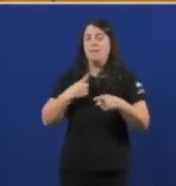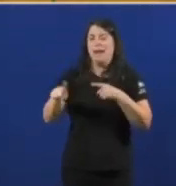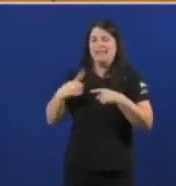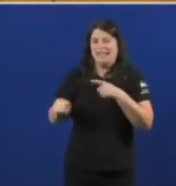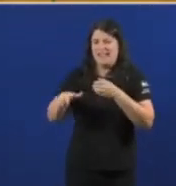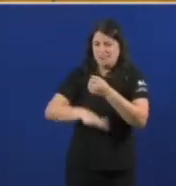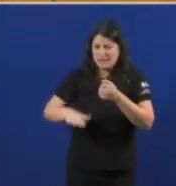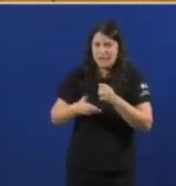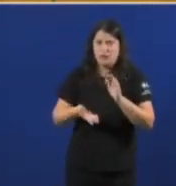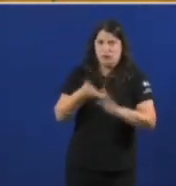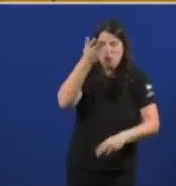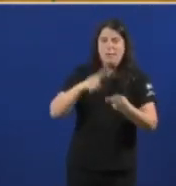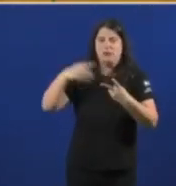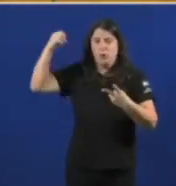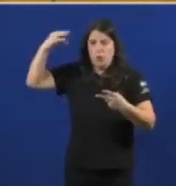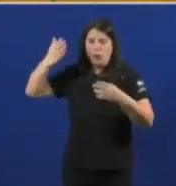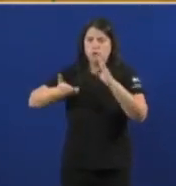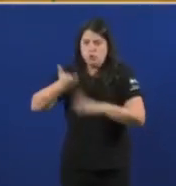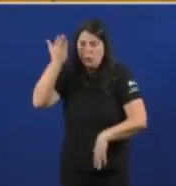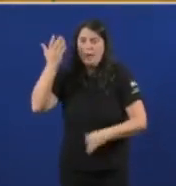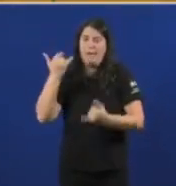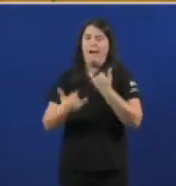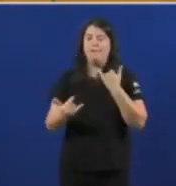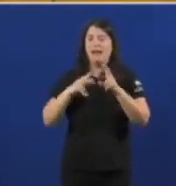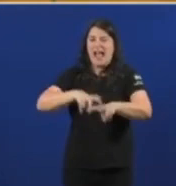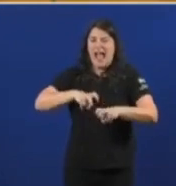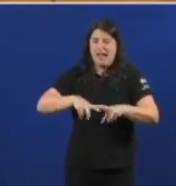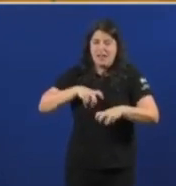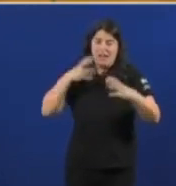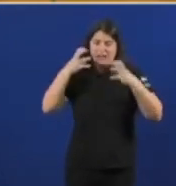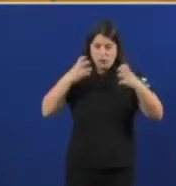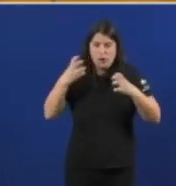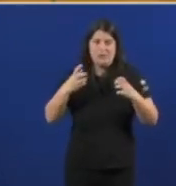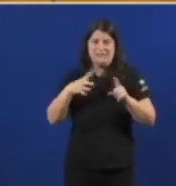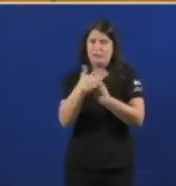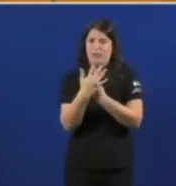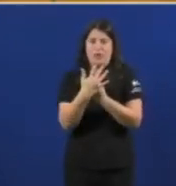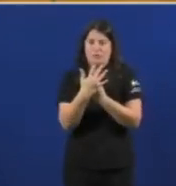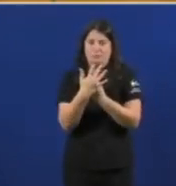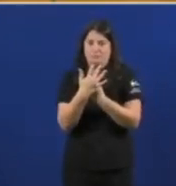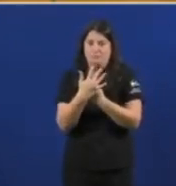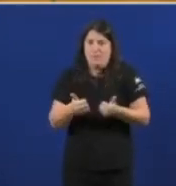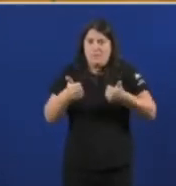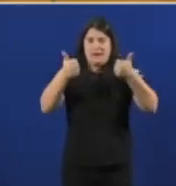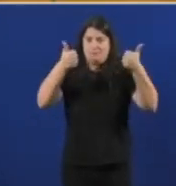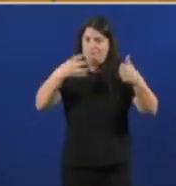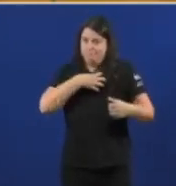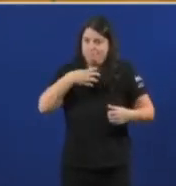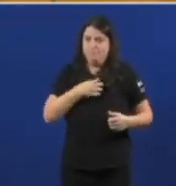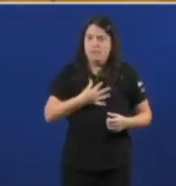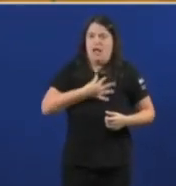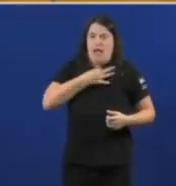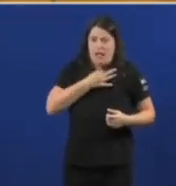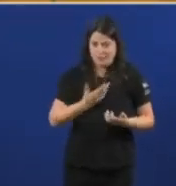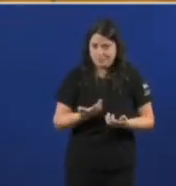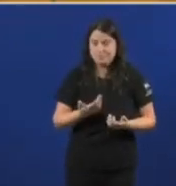primas e da luz, o que está poñendo a moitas explotacións nunha situación límite. Polo tanto, señor Feijóo, pregúntolle cales son